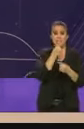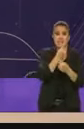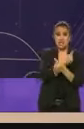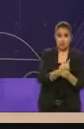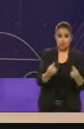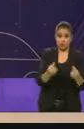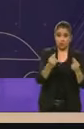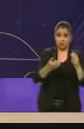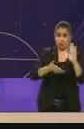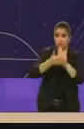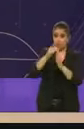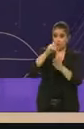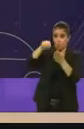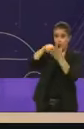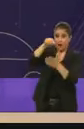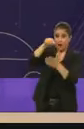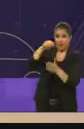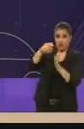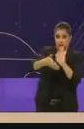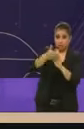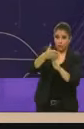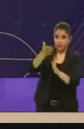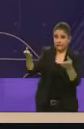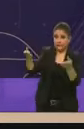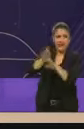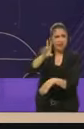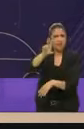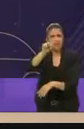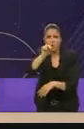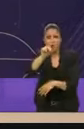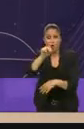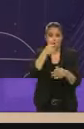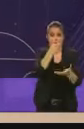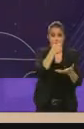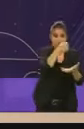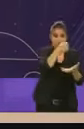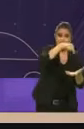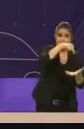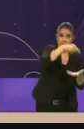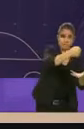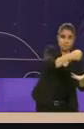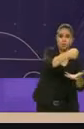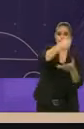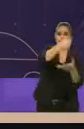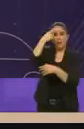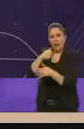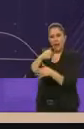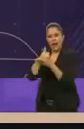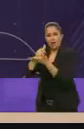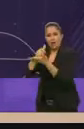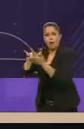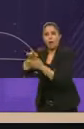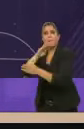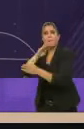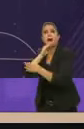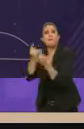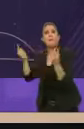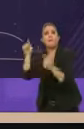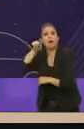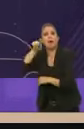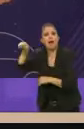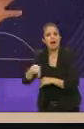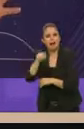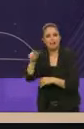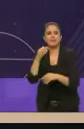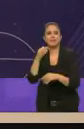sino que dejar muy claro que el recurso va directamente a las mamás, no a las estancias. Voy a